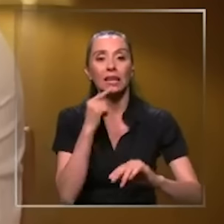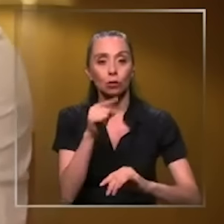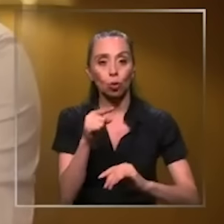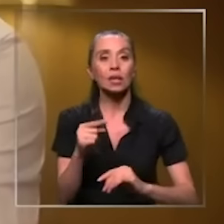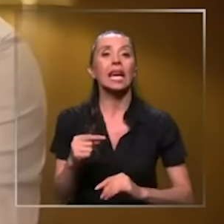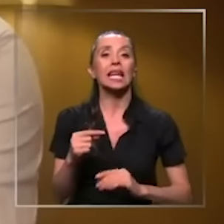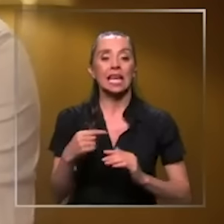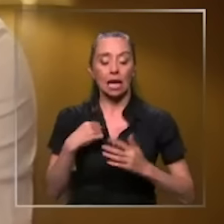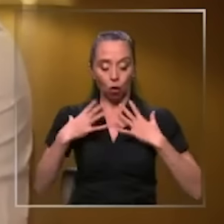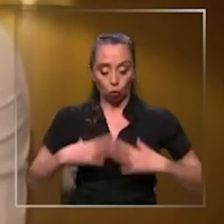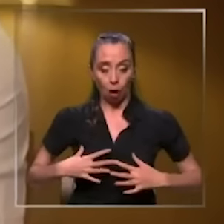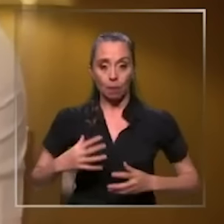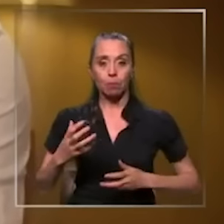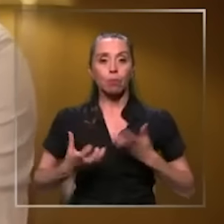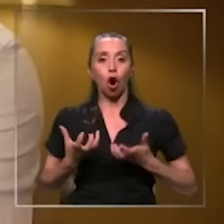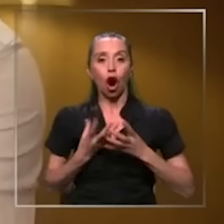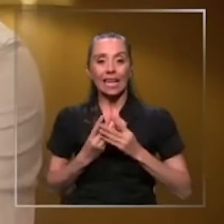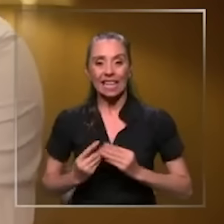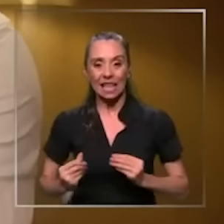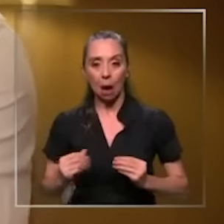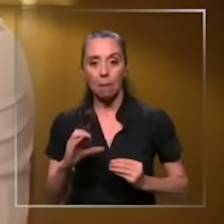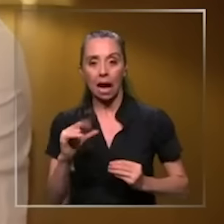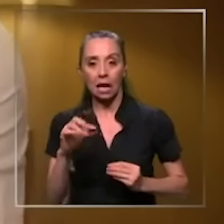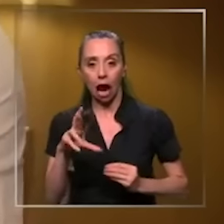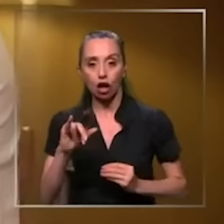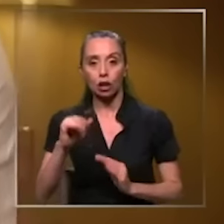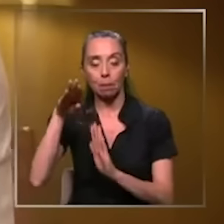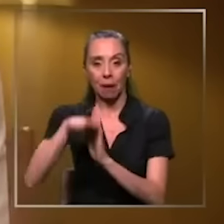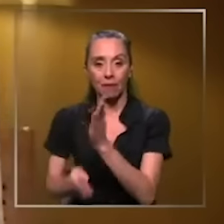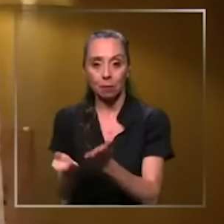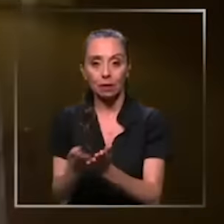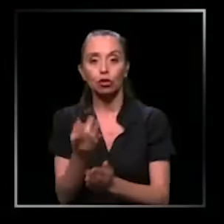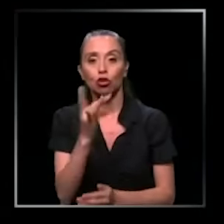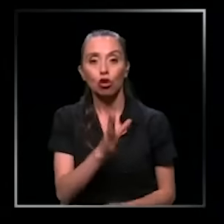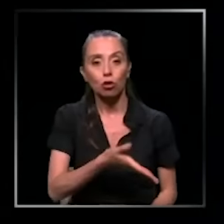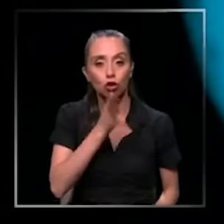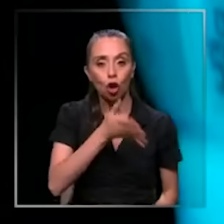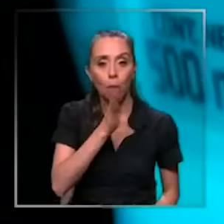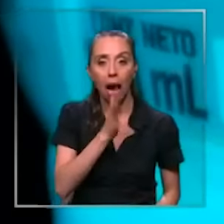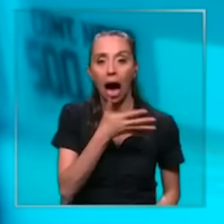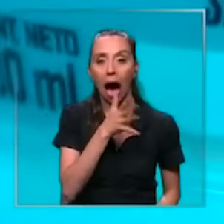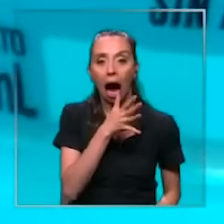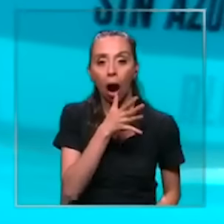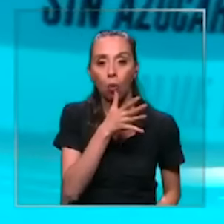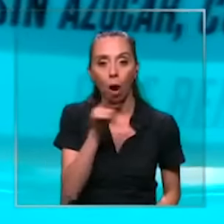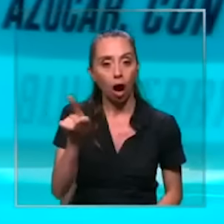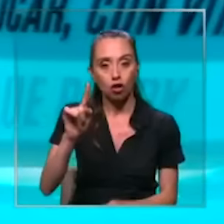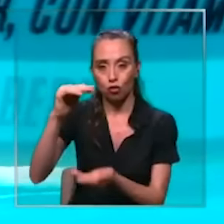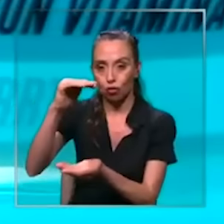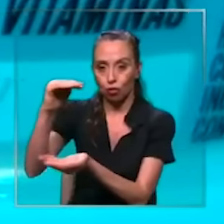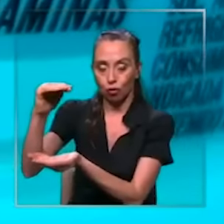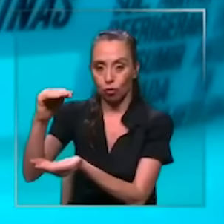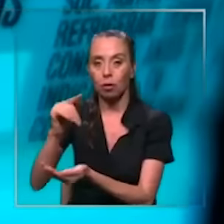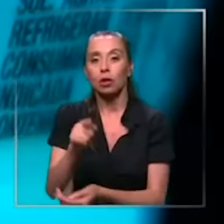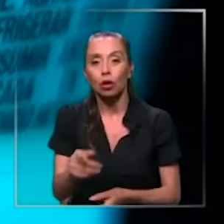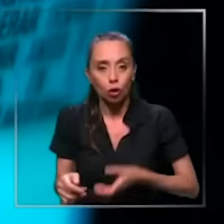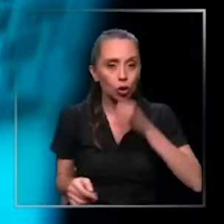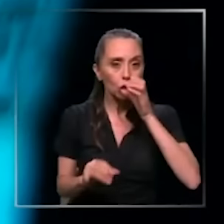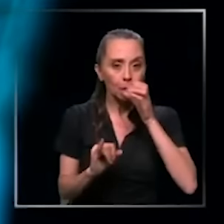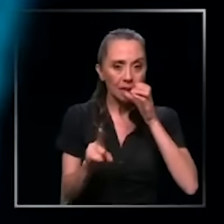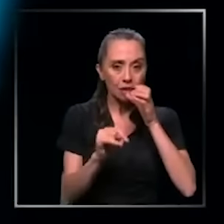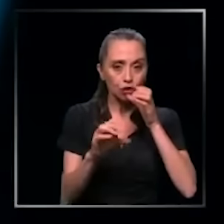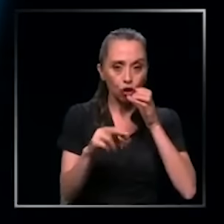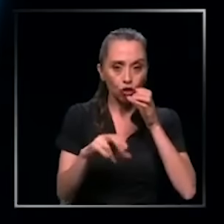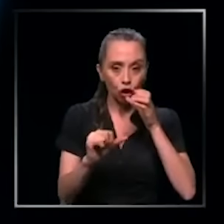calorías para generar un déficit calórico para bajar de peso, la idea es que ojalá utilicemos solamente agua. ¿Pero y si tomo una isotónica